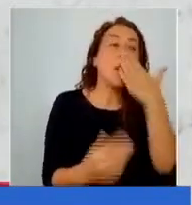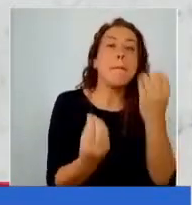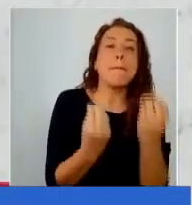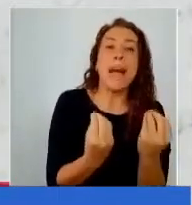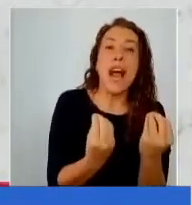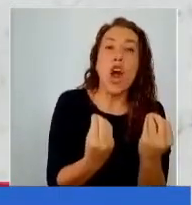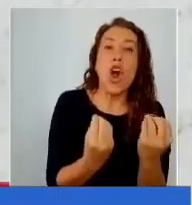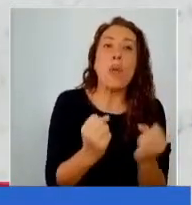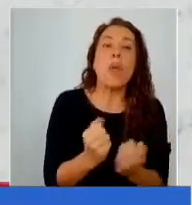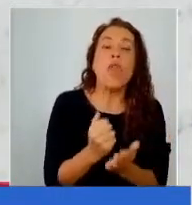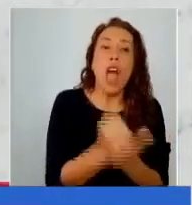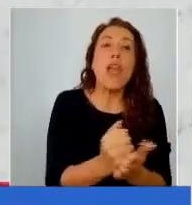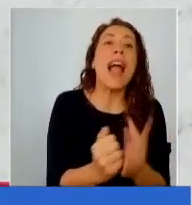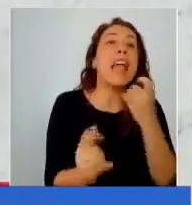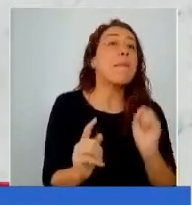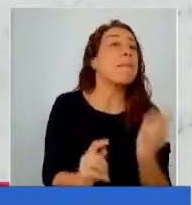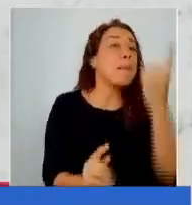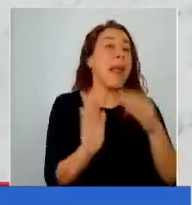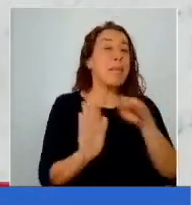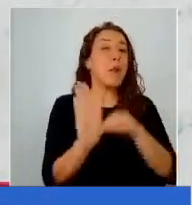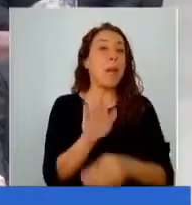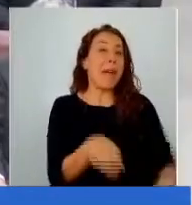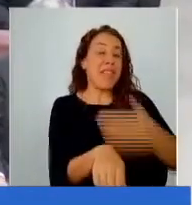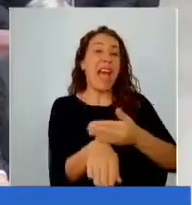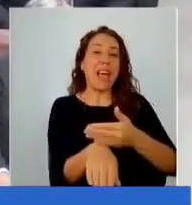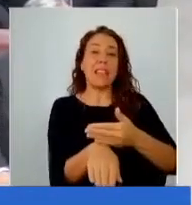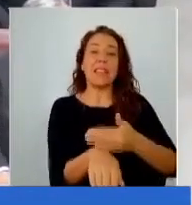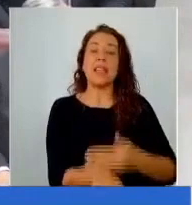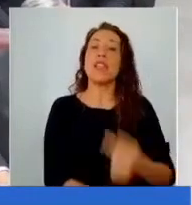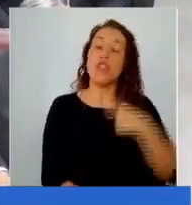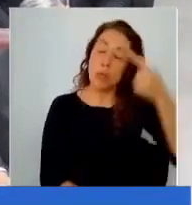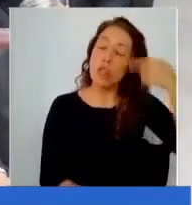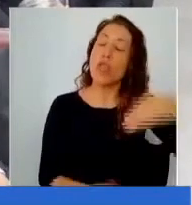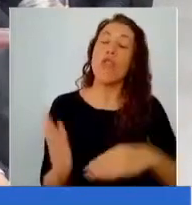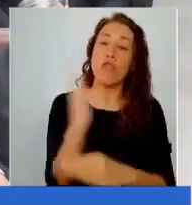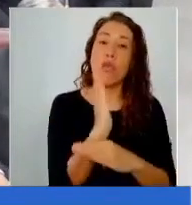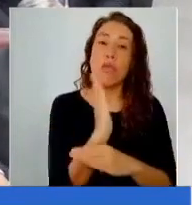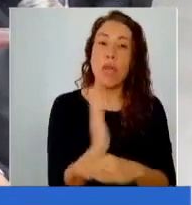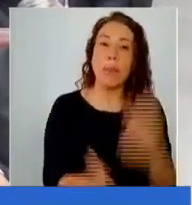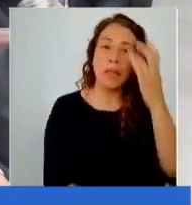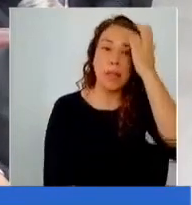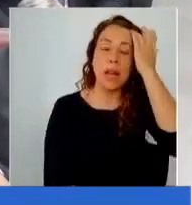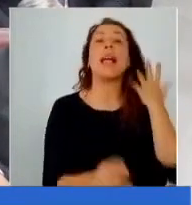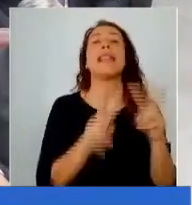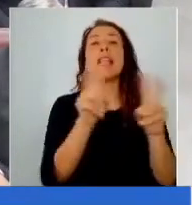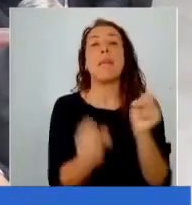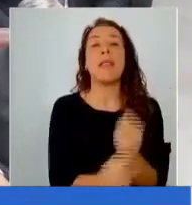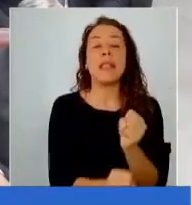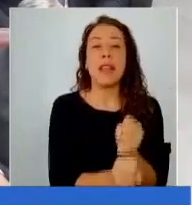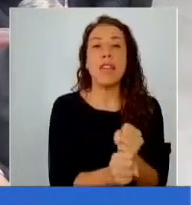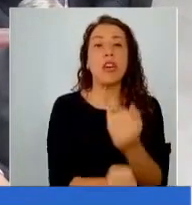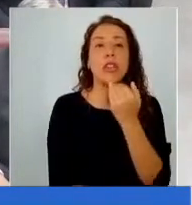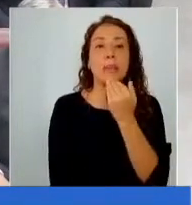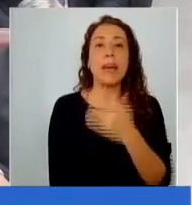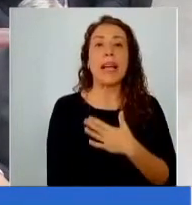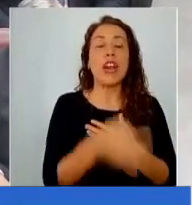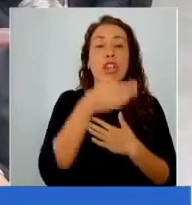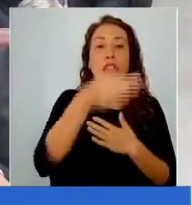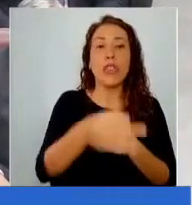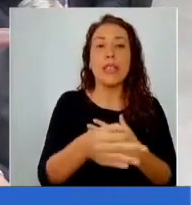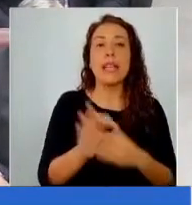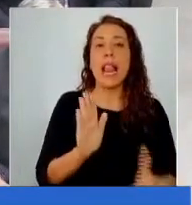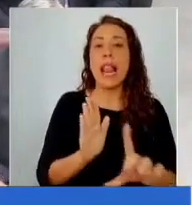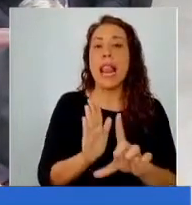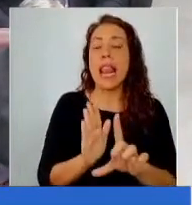hay otra línea de avance que me parece fundamental avanzar en materia laboral también quiero hacer mención a la ley de reducción de la